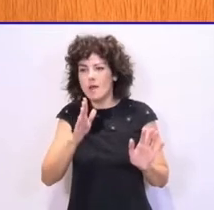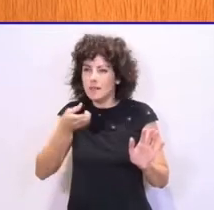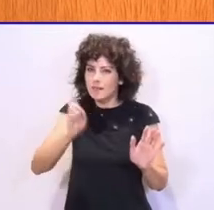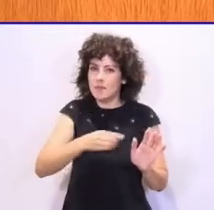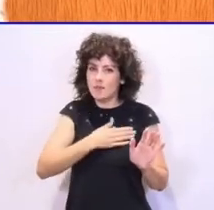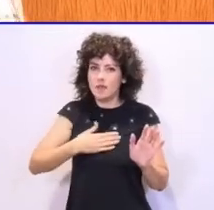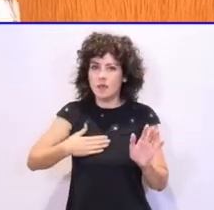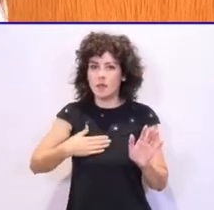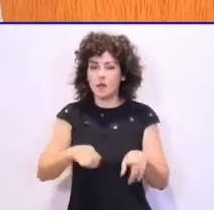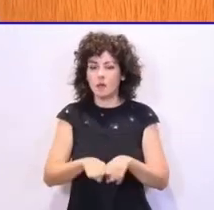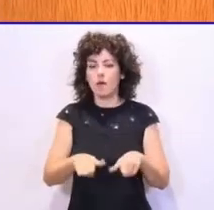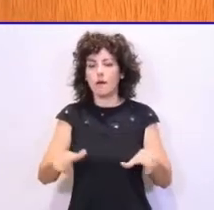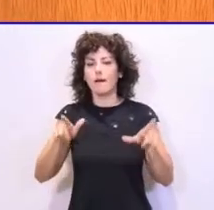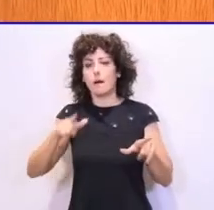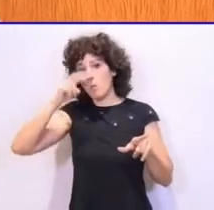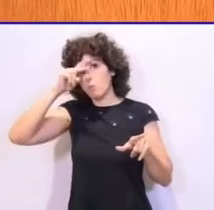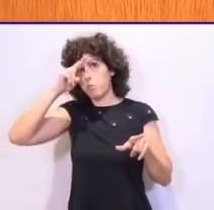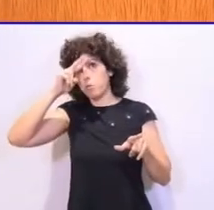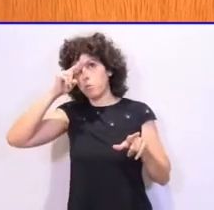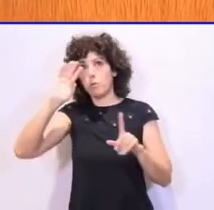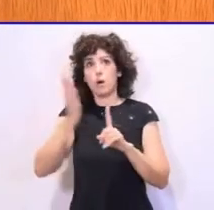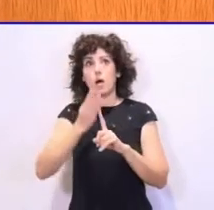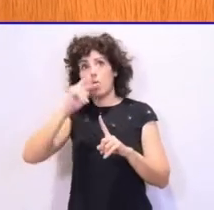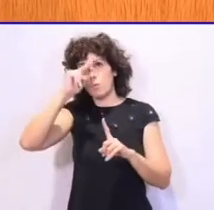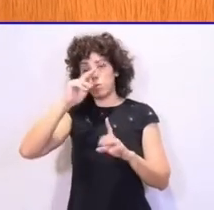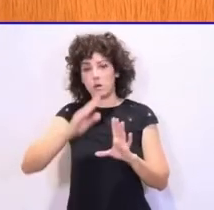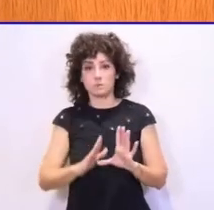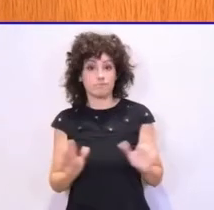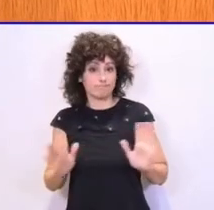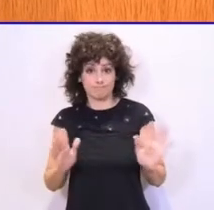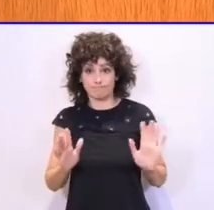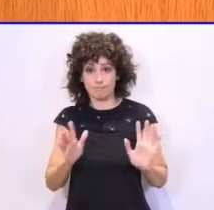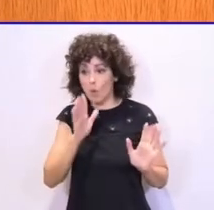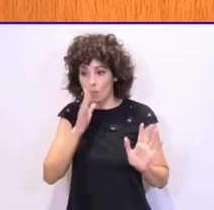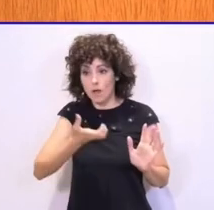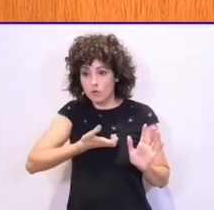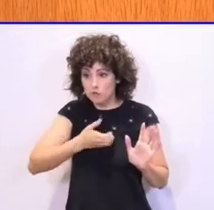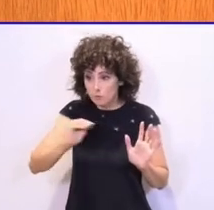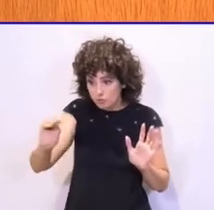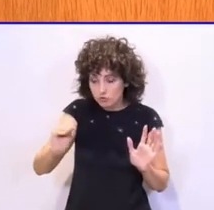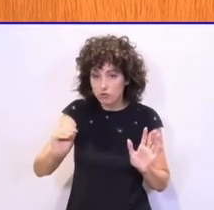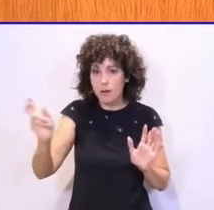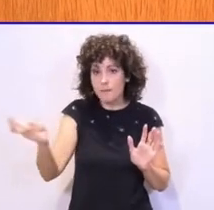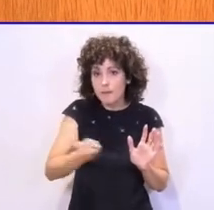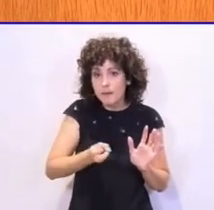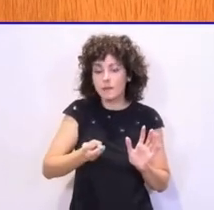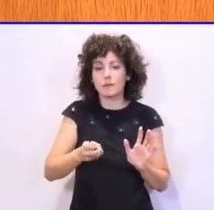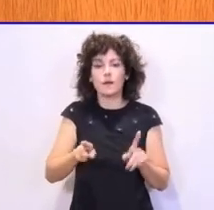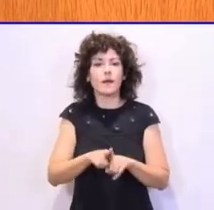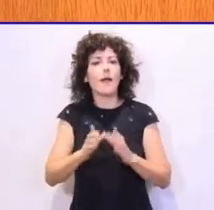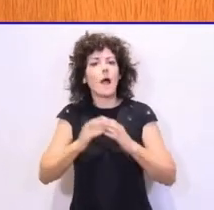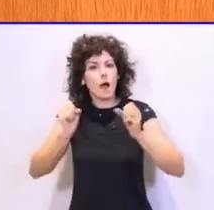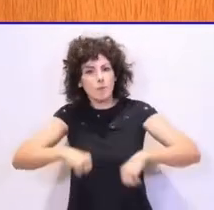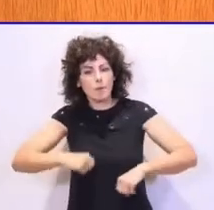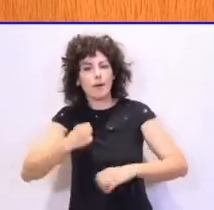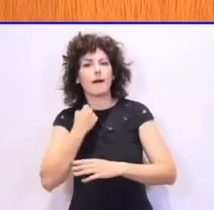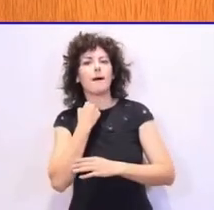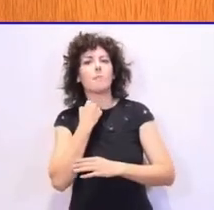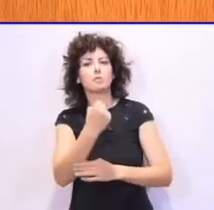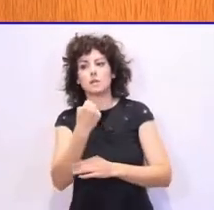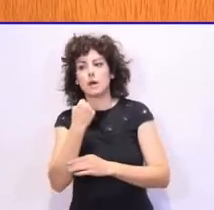aparentar que se preocupan del impacto Por qué desde sus ayuntamientos han venido aprobando y apoyando